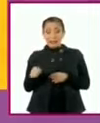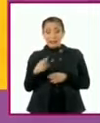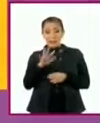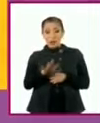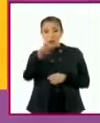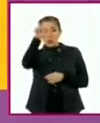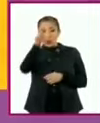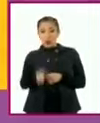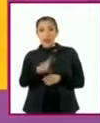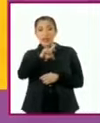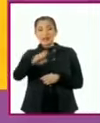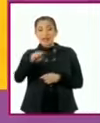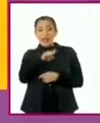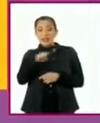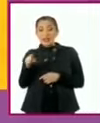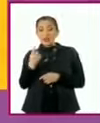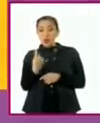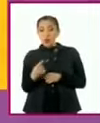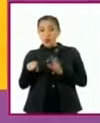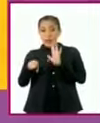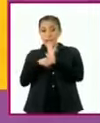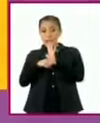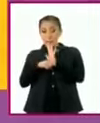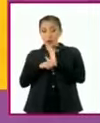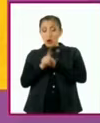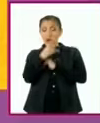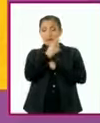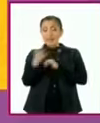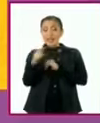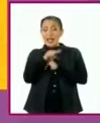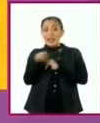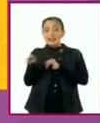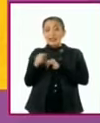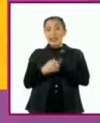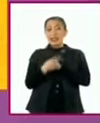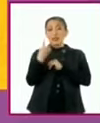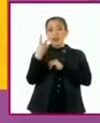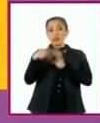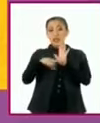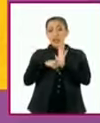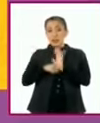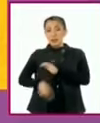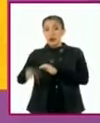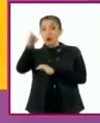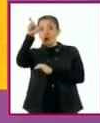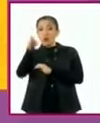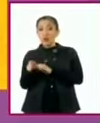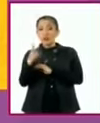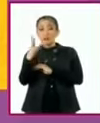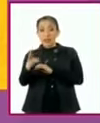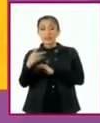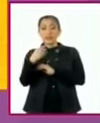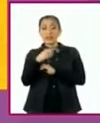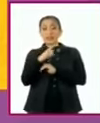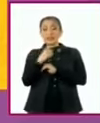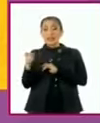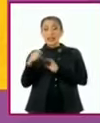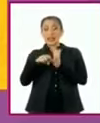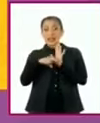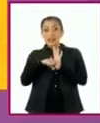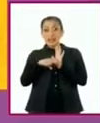2, 100 entre 1 negativo, 100 entre 2 negativo. Fila 3, 100 negativo entre